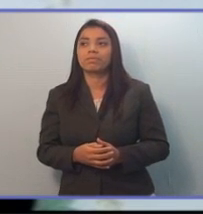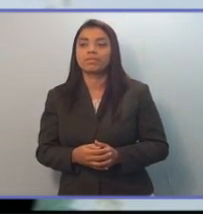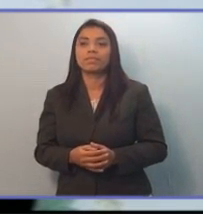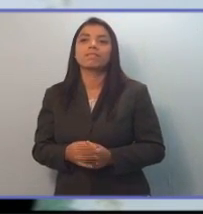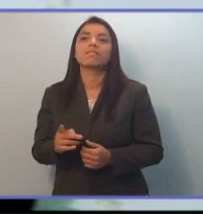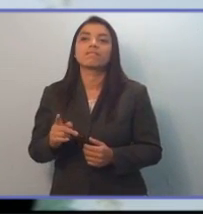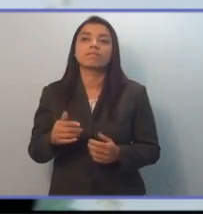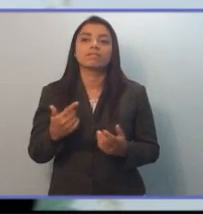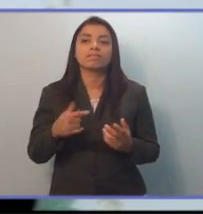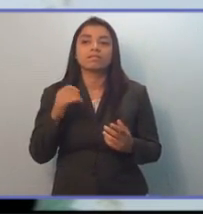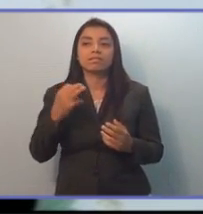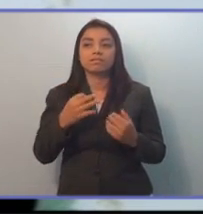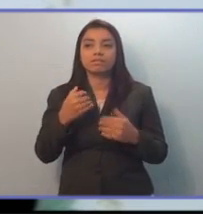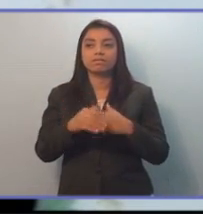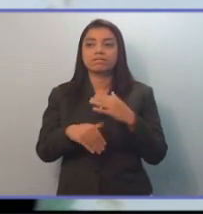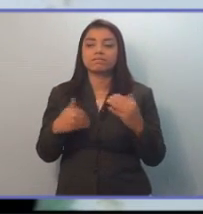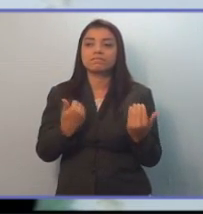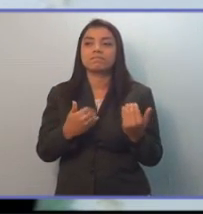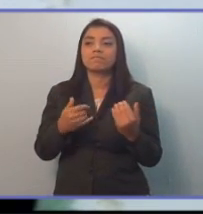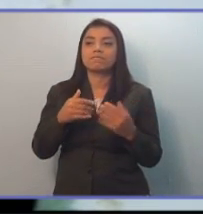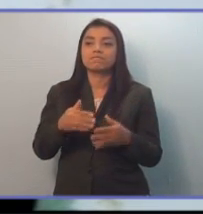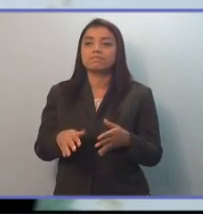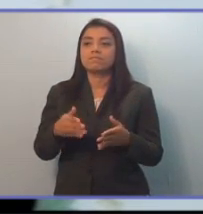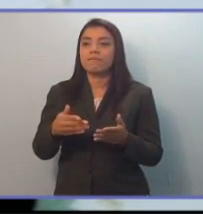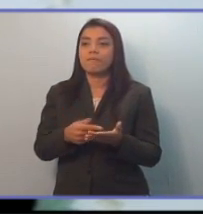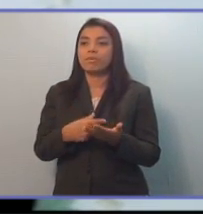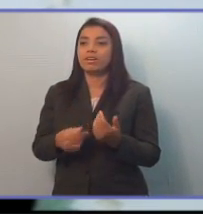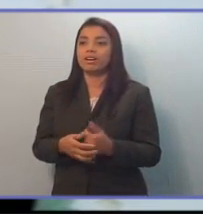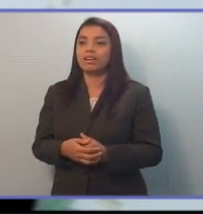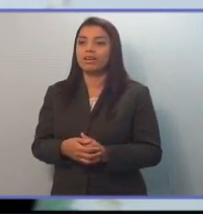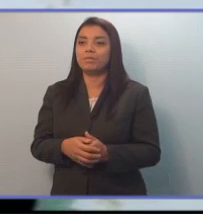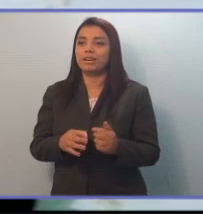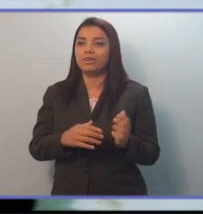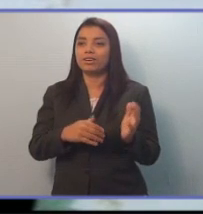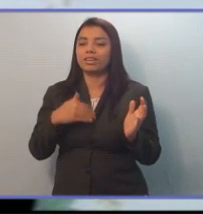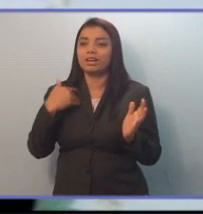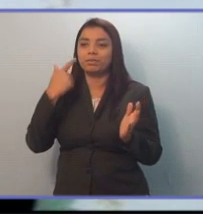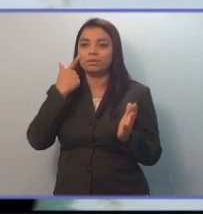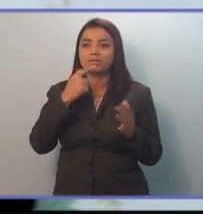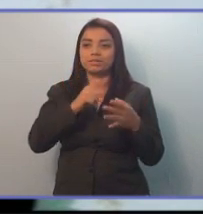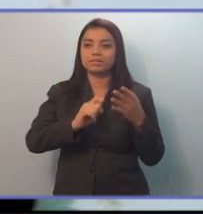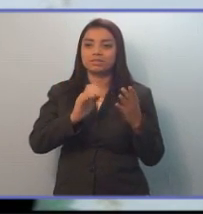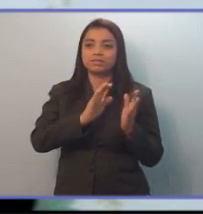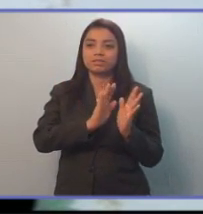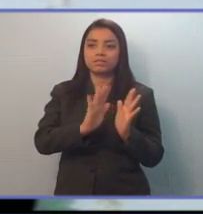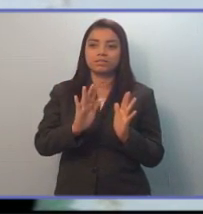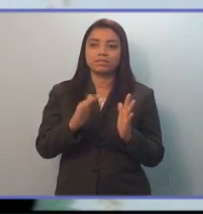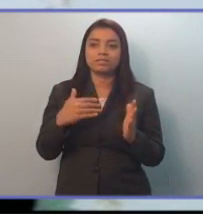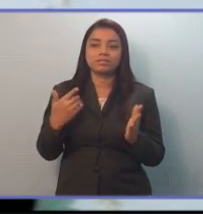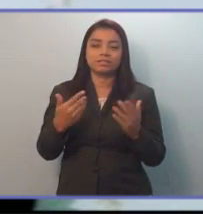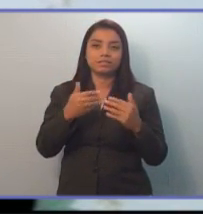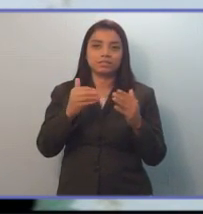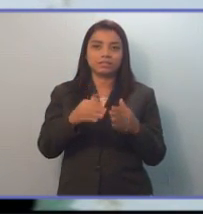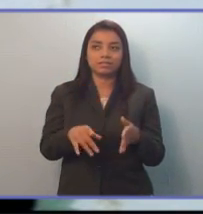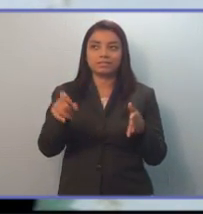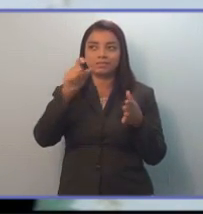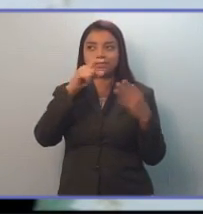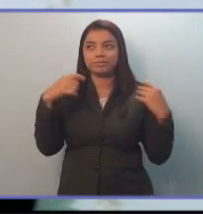que para cada inauguración de cada centro judicial pues se llevaban botellas de whisky, cuestiones así. Había un despilfarro en los recursos del